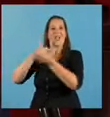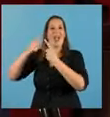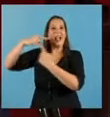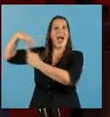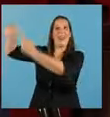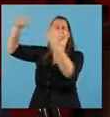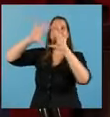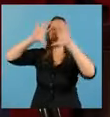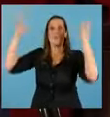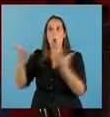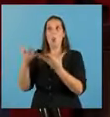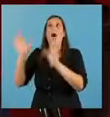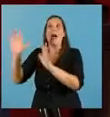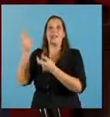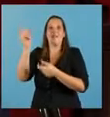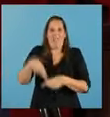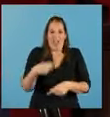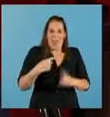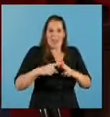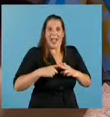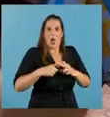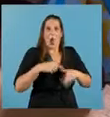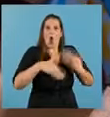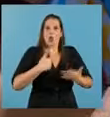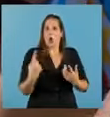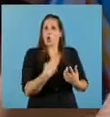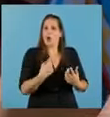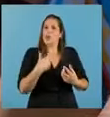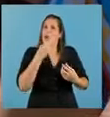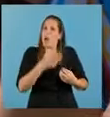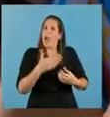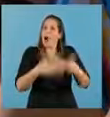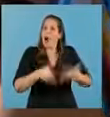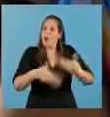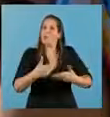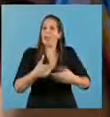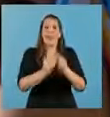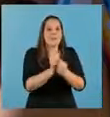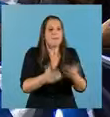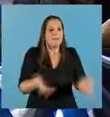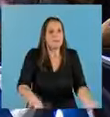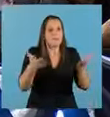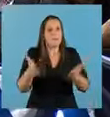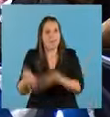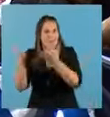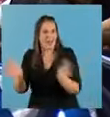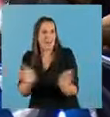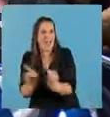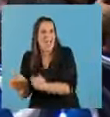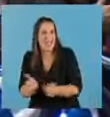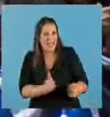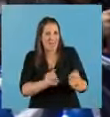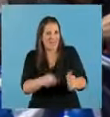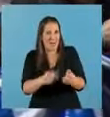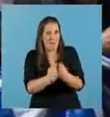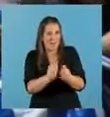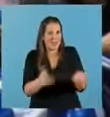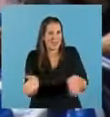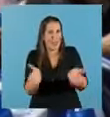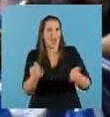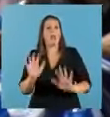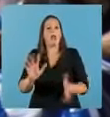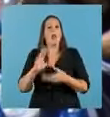que mejoren nuestros procesos tecnológicos e impulsen el entramado de las pymes. Queremos marcos tarifarios que